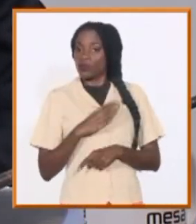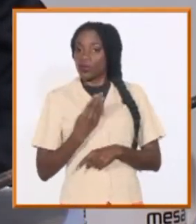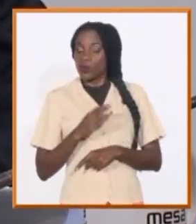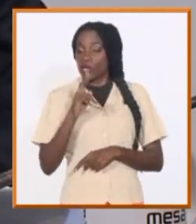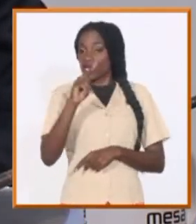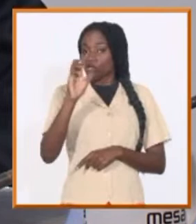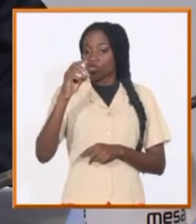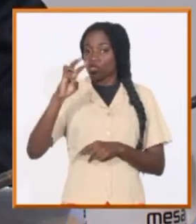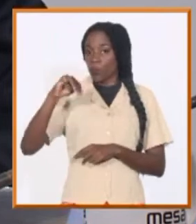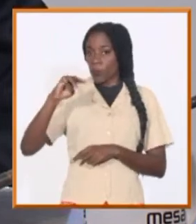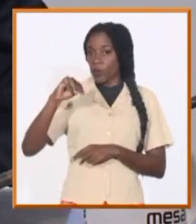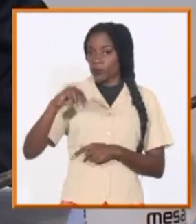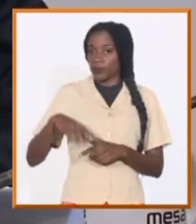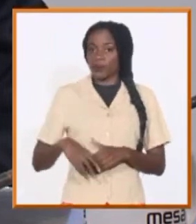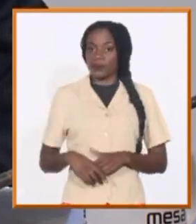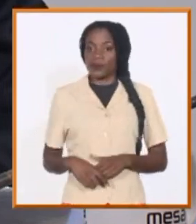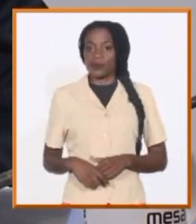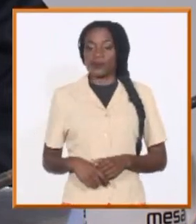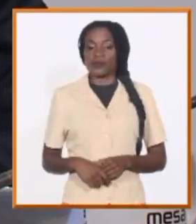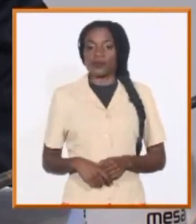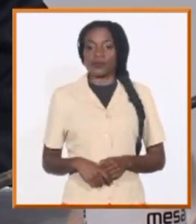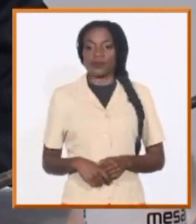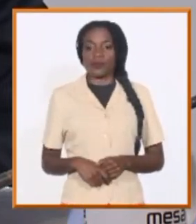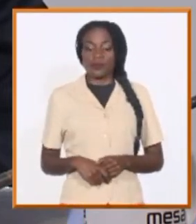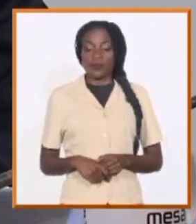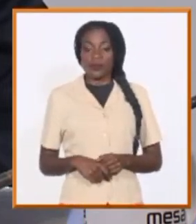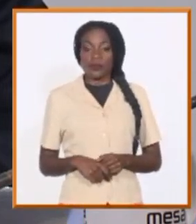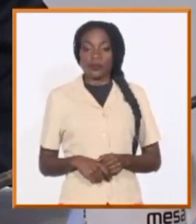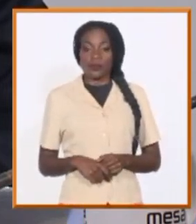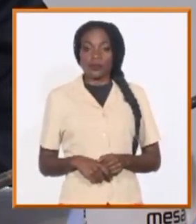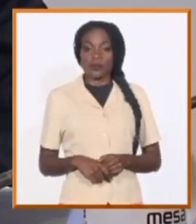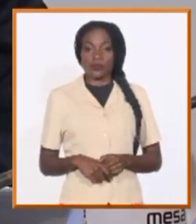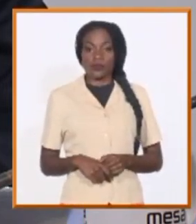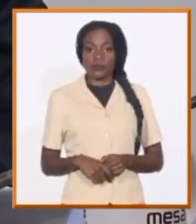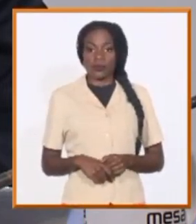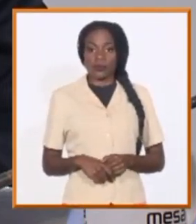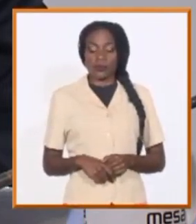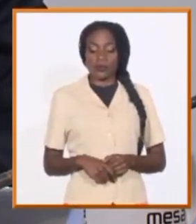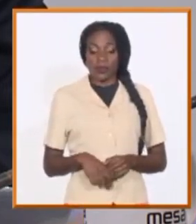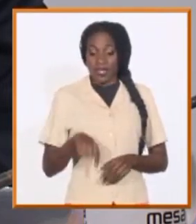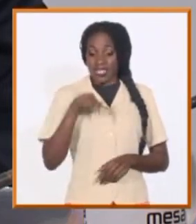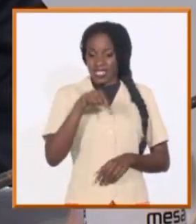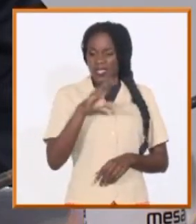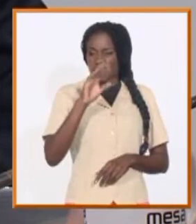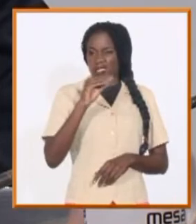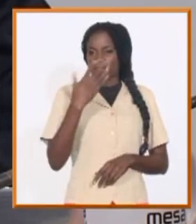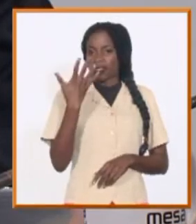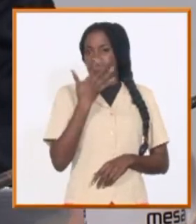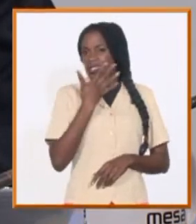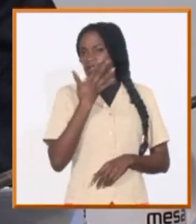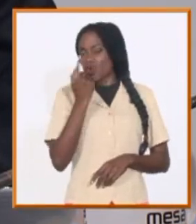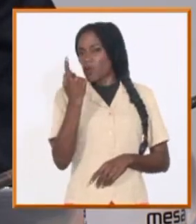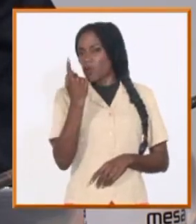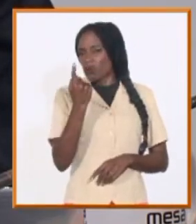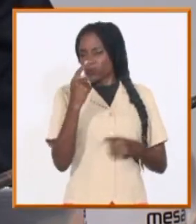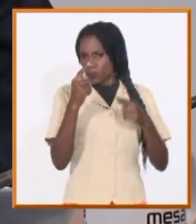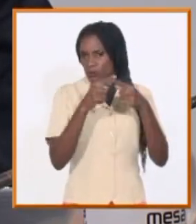200. Y aquí hay que destacar también una particularidad, y es